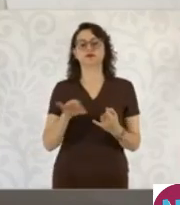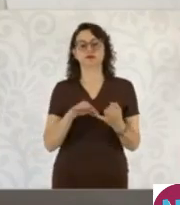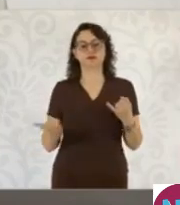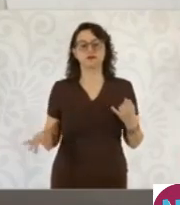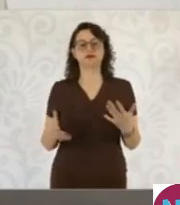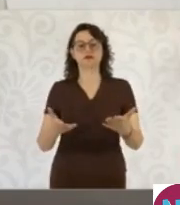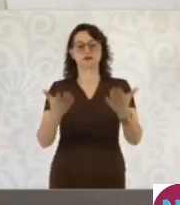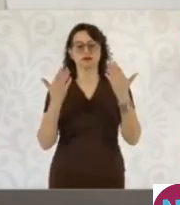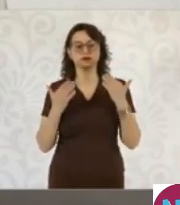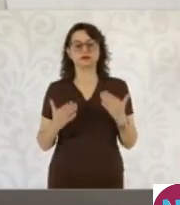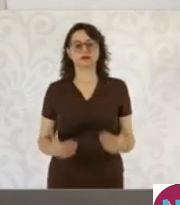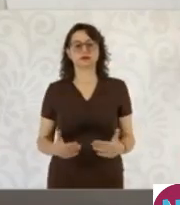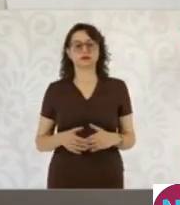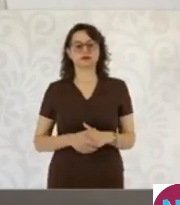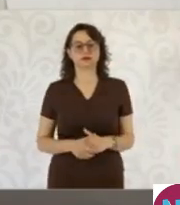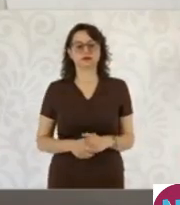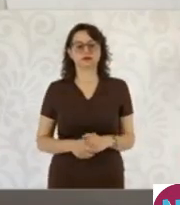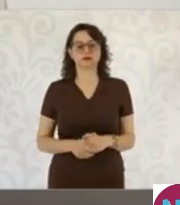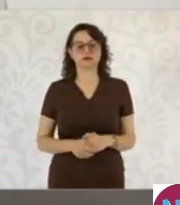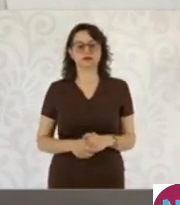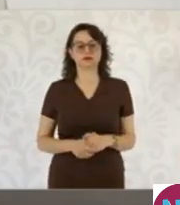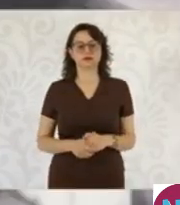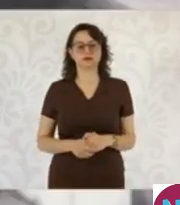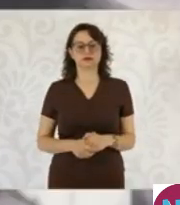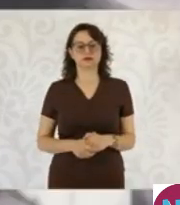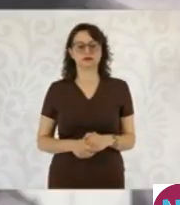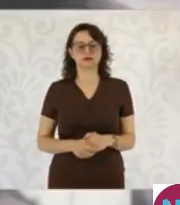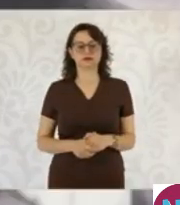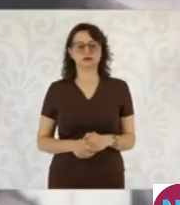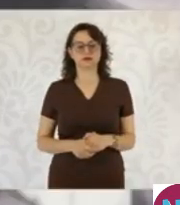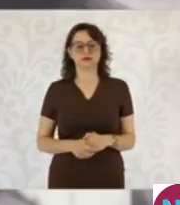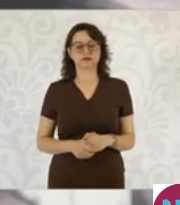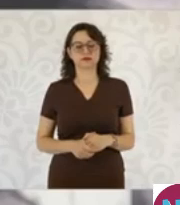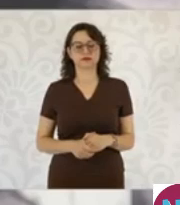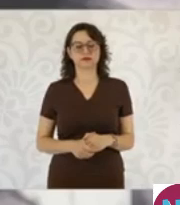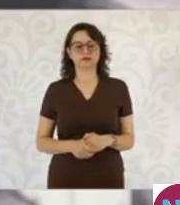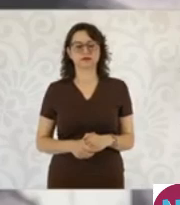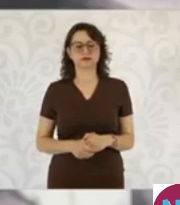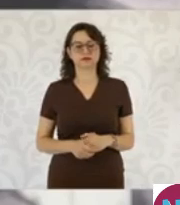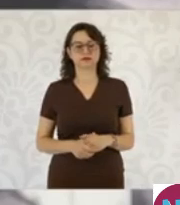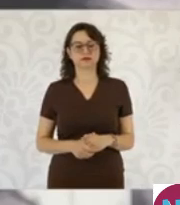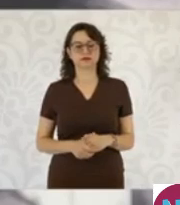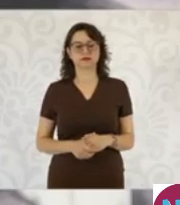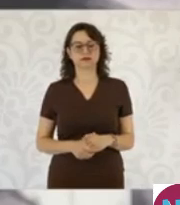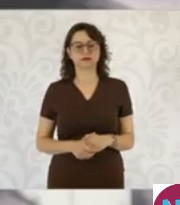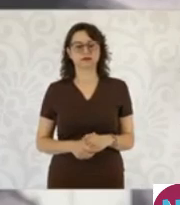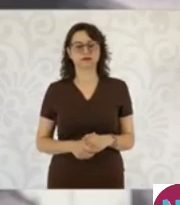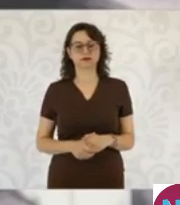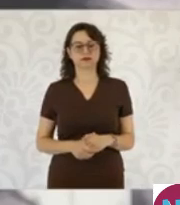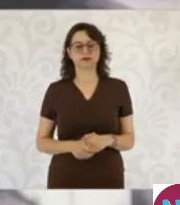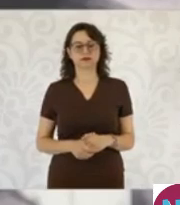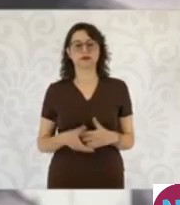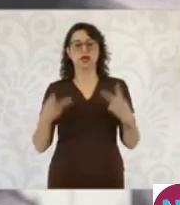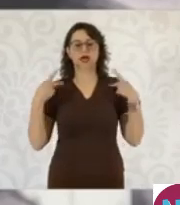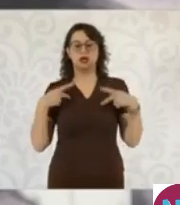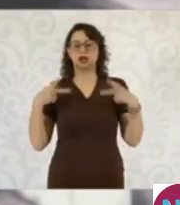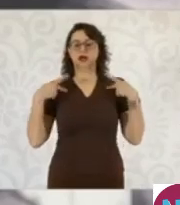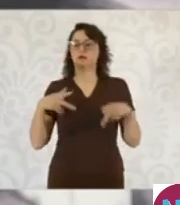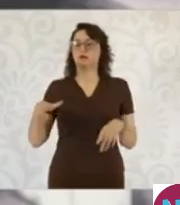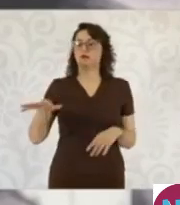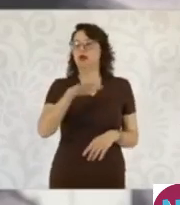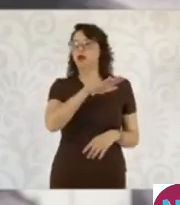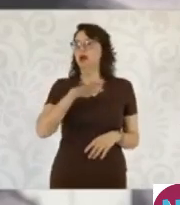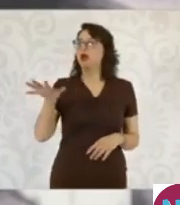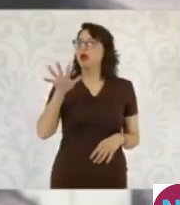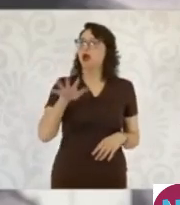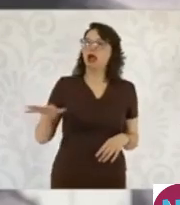siguiente, por favor. Es muy importante pedirles la ayuda a la población general en